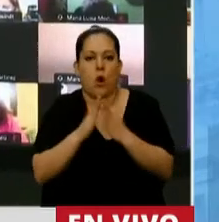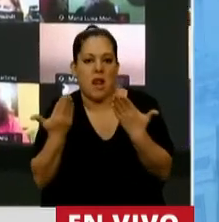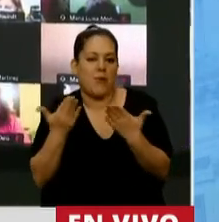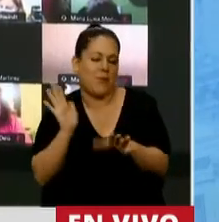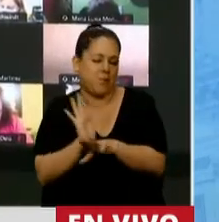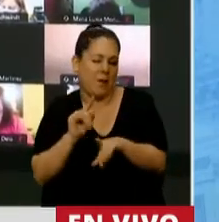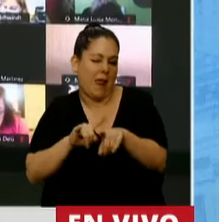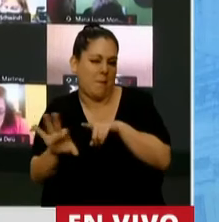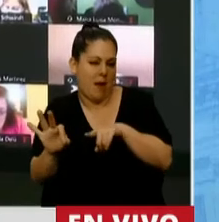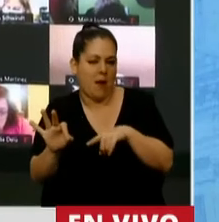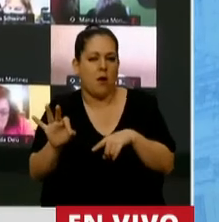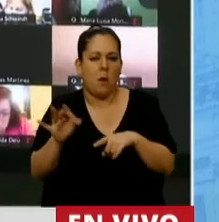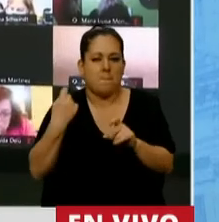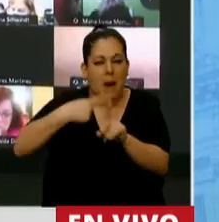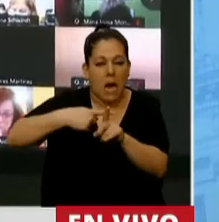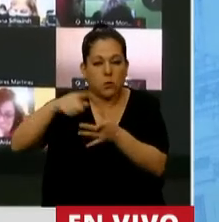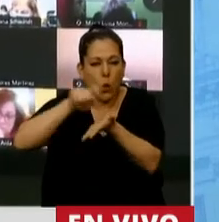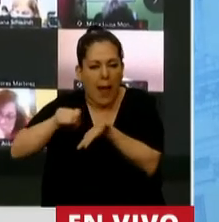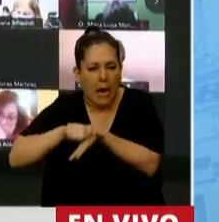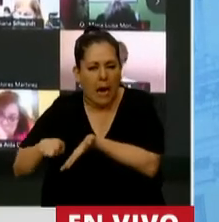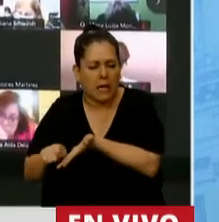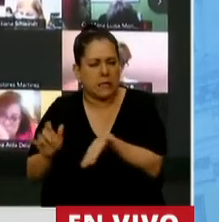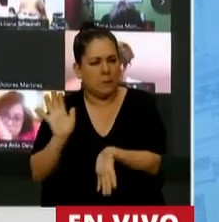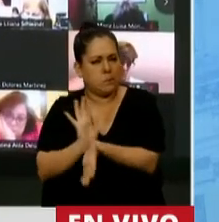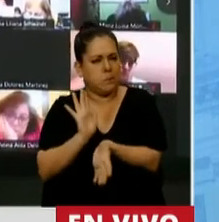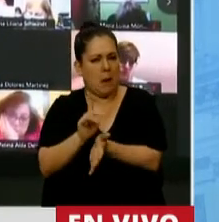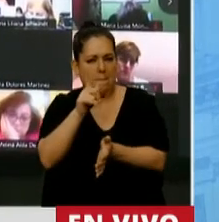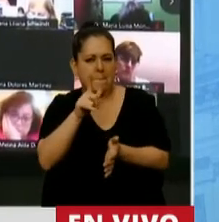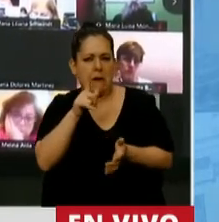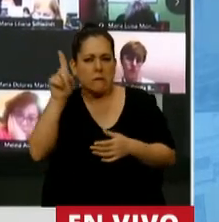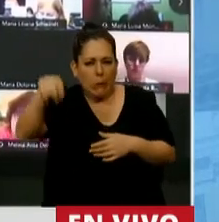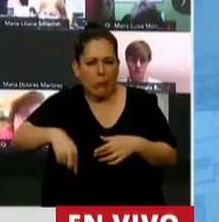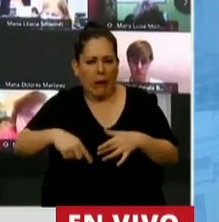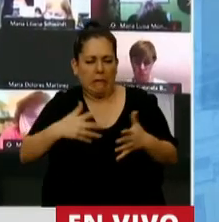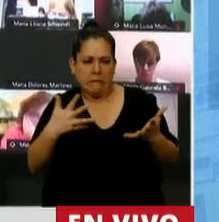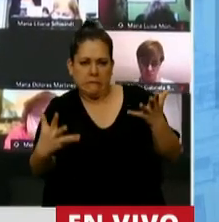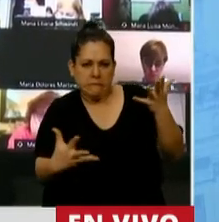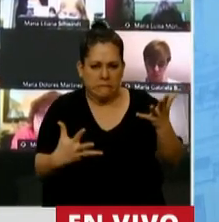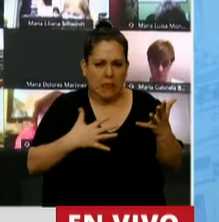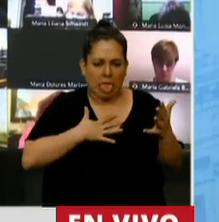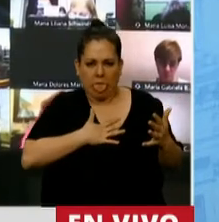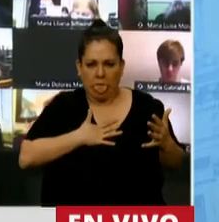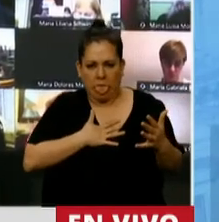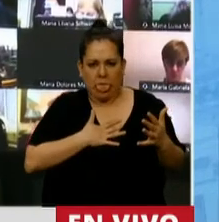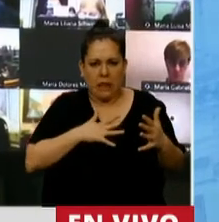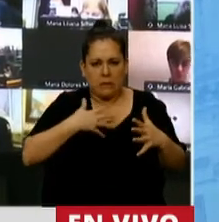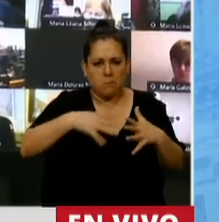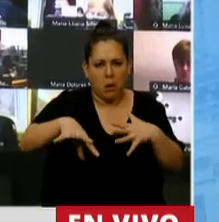una carta, parecen generar cierto resquemor en algunos sectores.